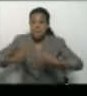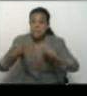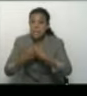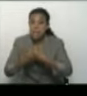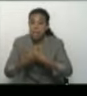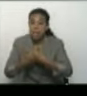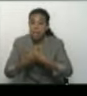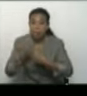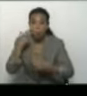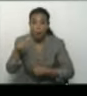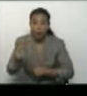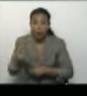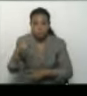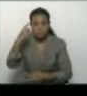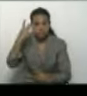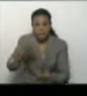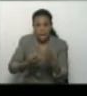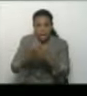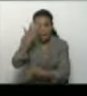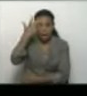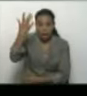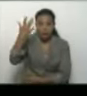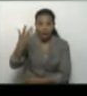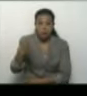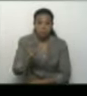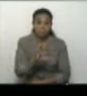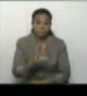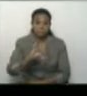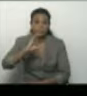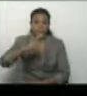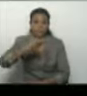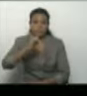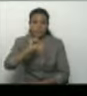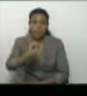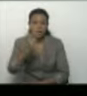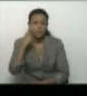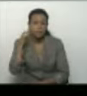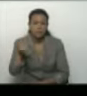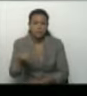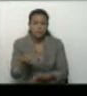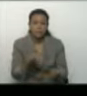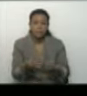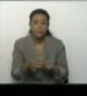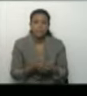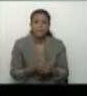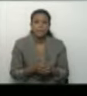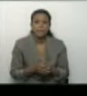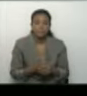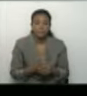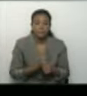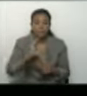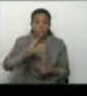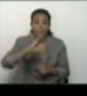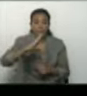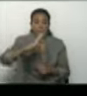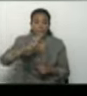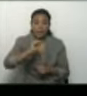Correcto. Ahí está funcionando Kashi. Kashi hará. Sí. Bueno,